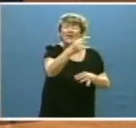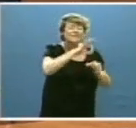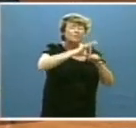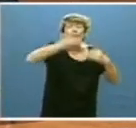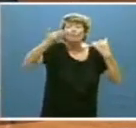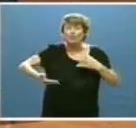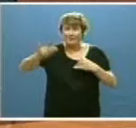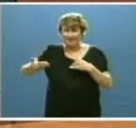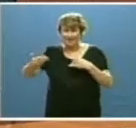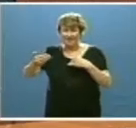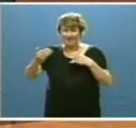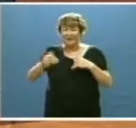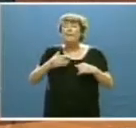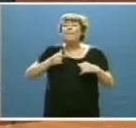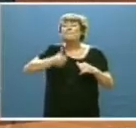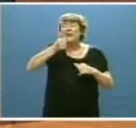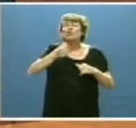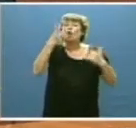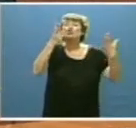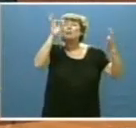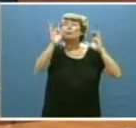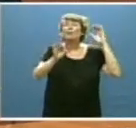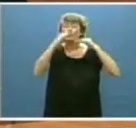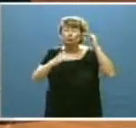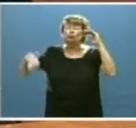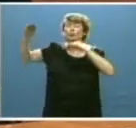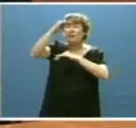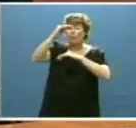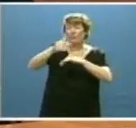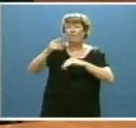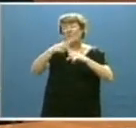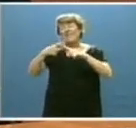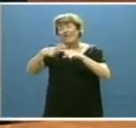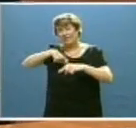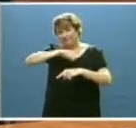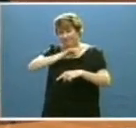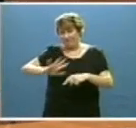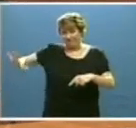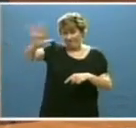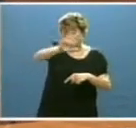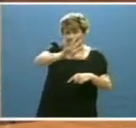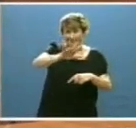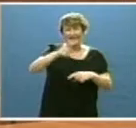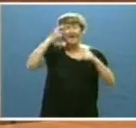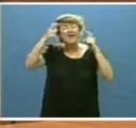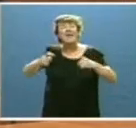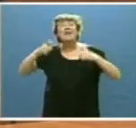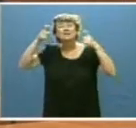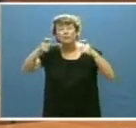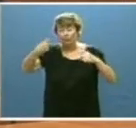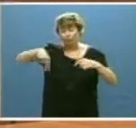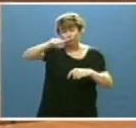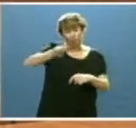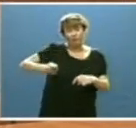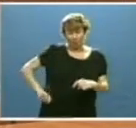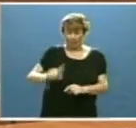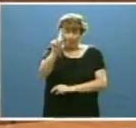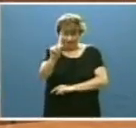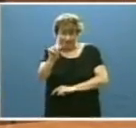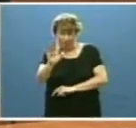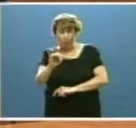con más de un 8% superior a la media de españa esfuerzo de los profesionales primero